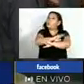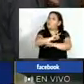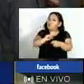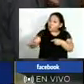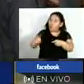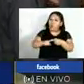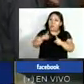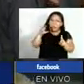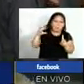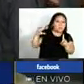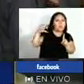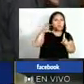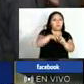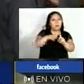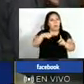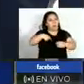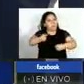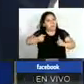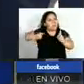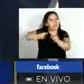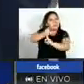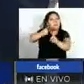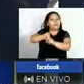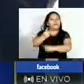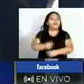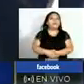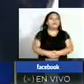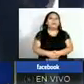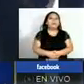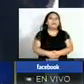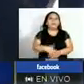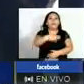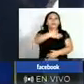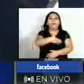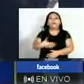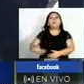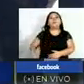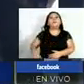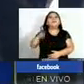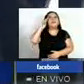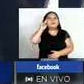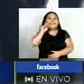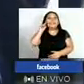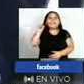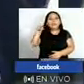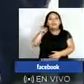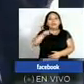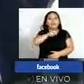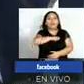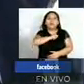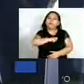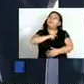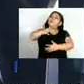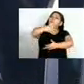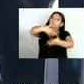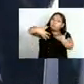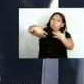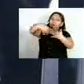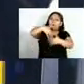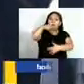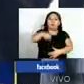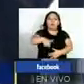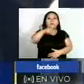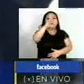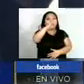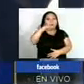no más mensajes de violencia. El presidente de la República tiene la obligación de mantener la armonía social en un país. Yo